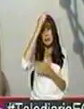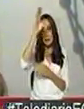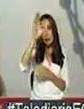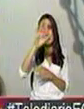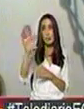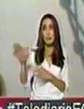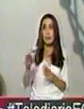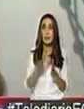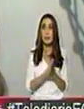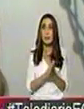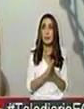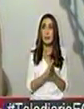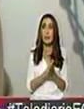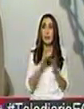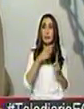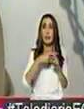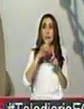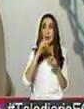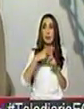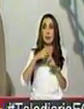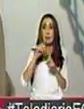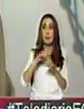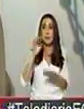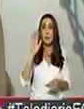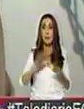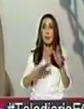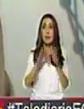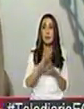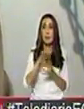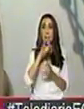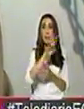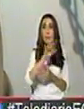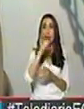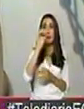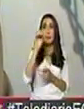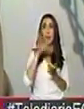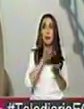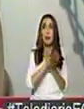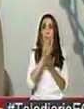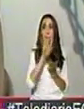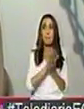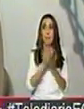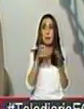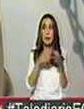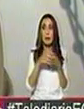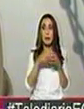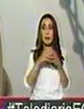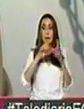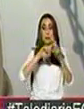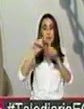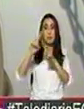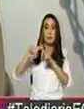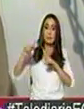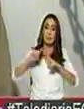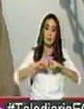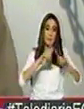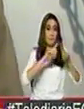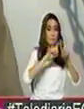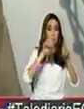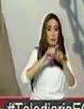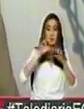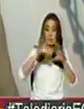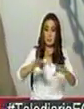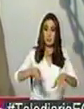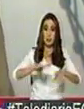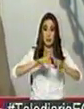y plurinacionalidad? ¿Por qué? Porque la UNURIC tiene 20 asociaciones de base. En diferentes asociaciones de base abarcamos